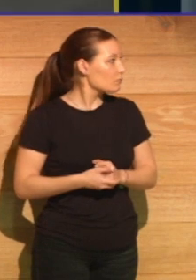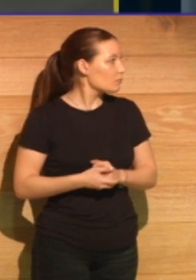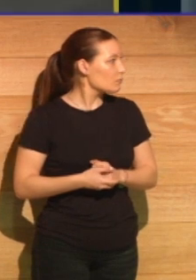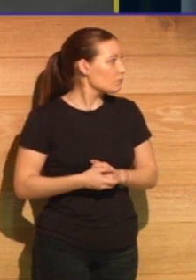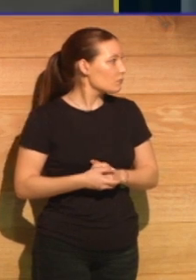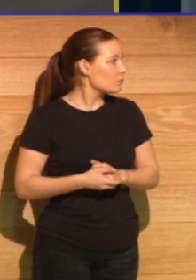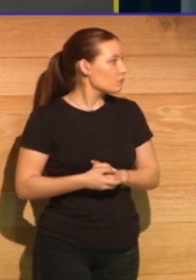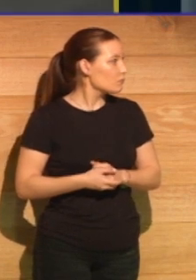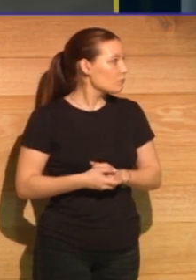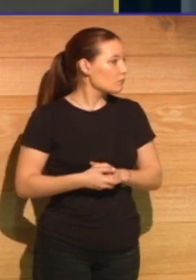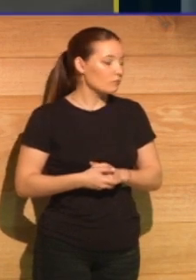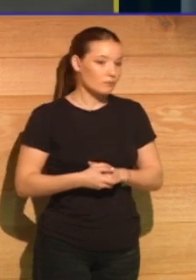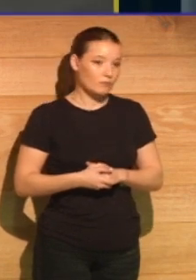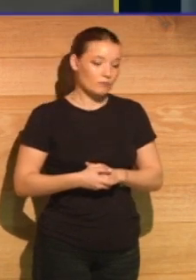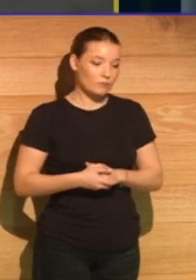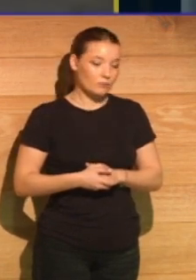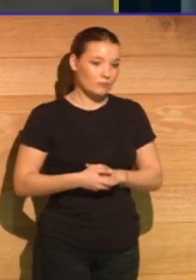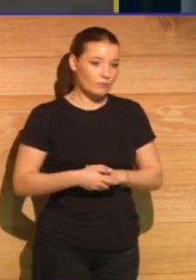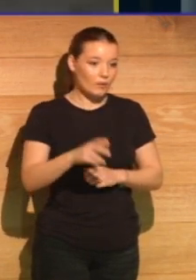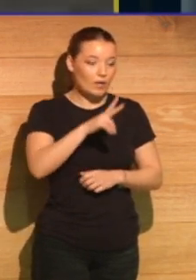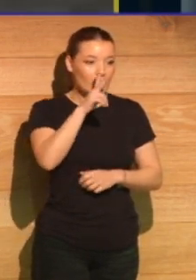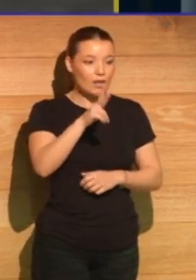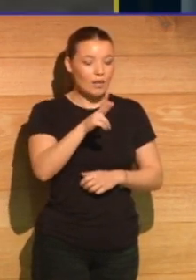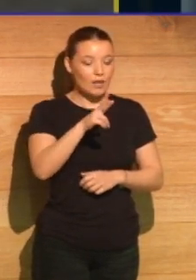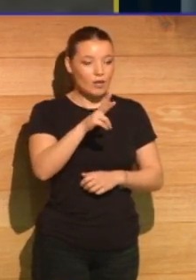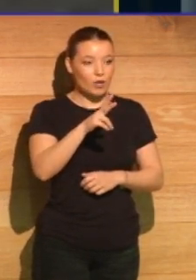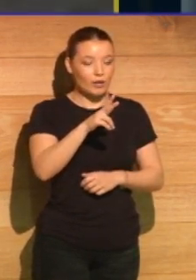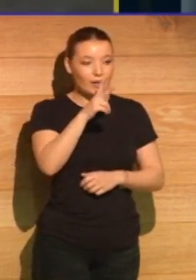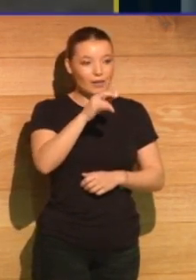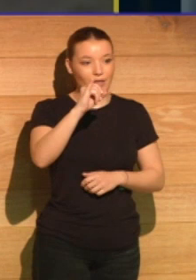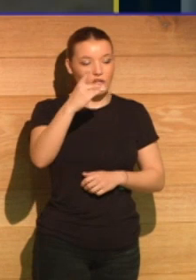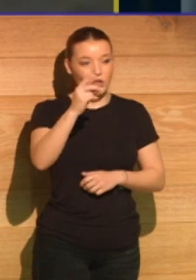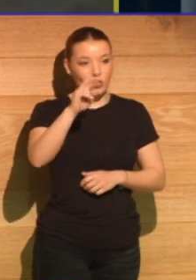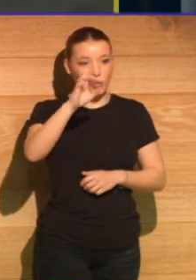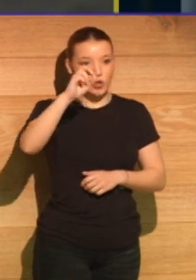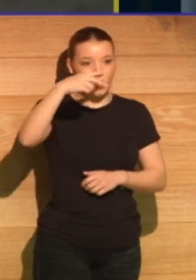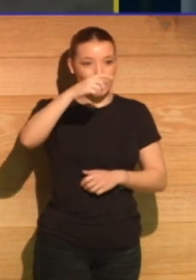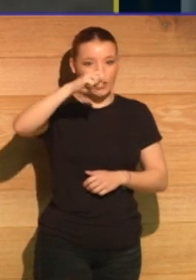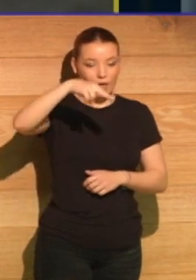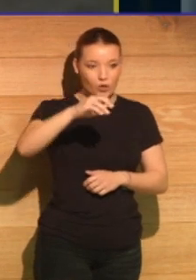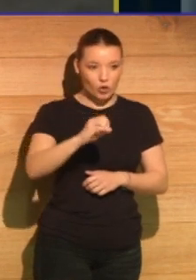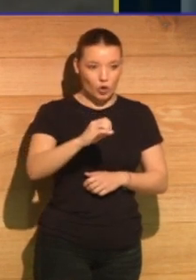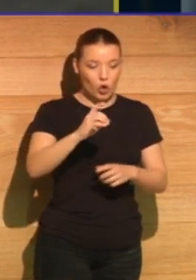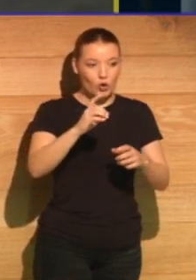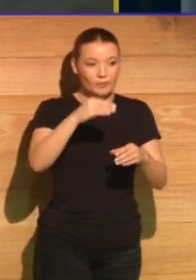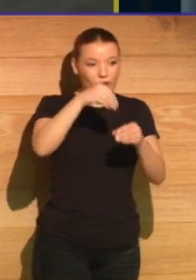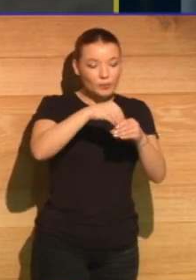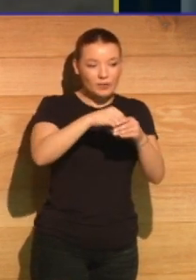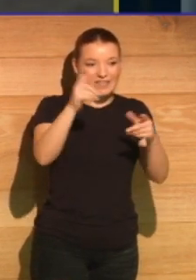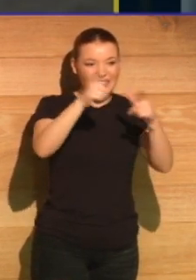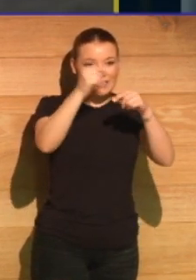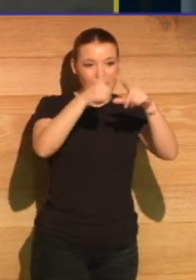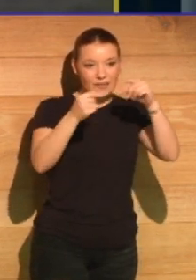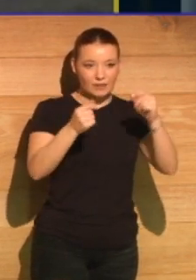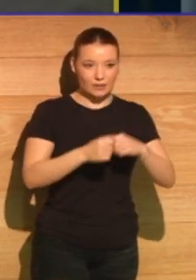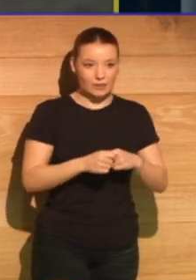Hidrógeno, componente principal, esencia de las estrellas. Hallazgo y